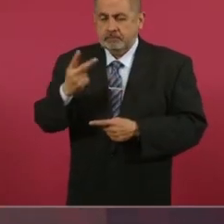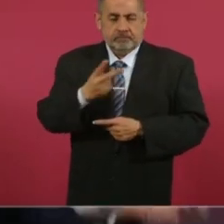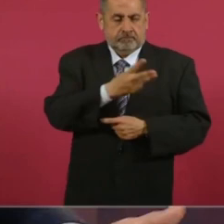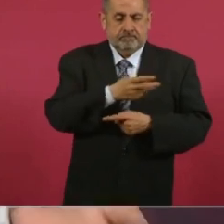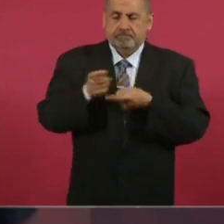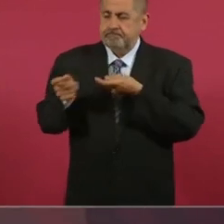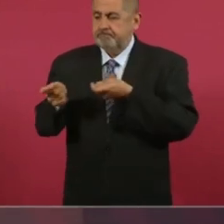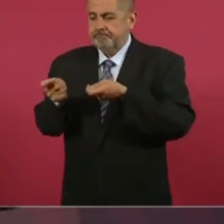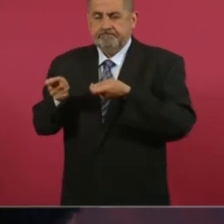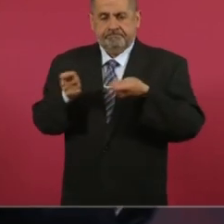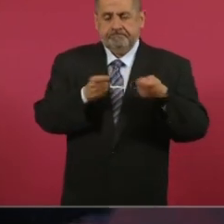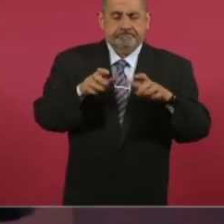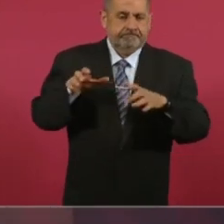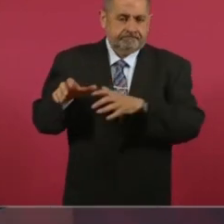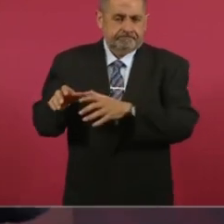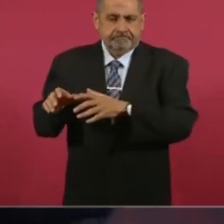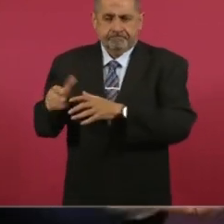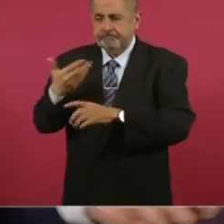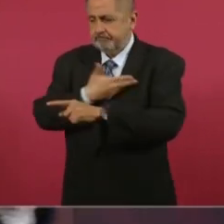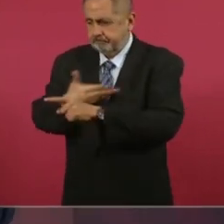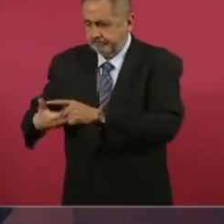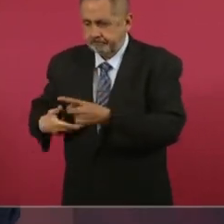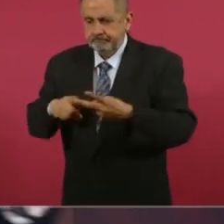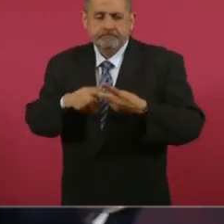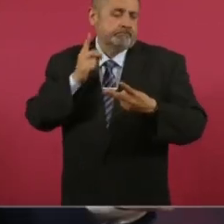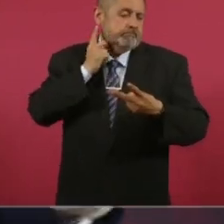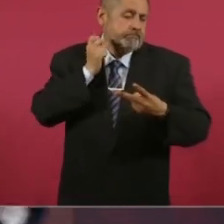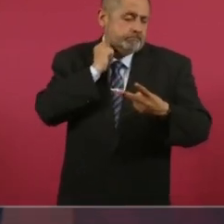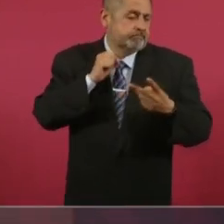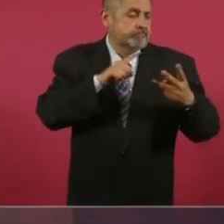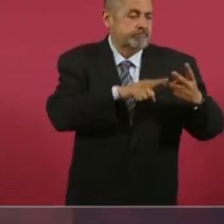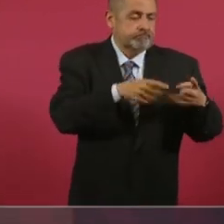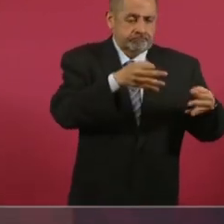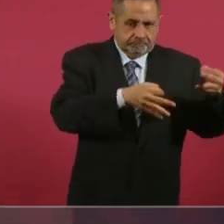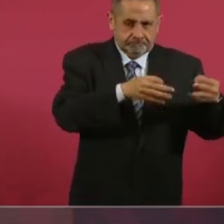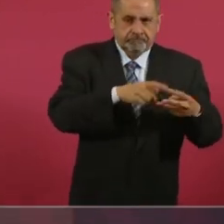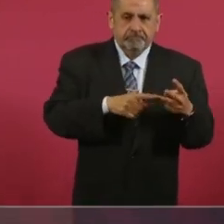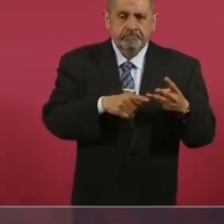ahora ya el Ejecutivo no lo tiene.